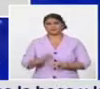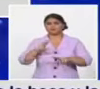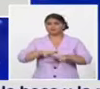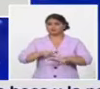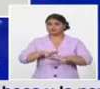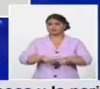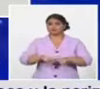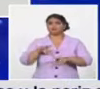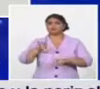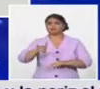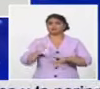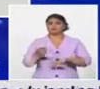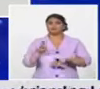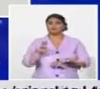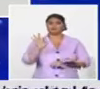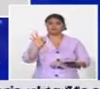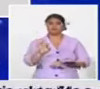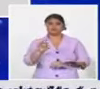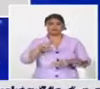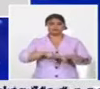7,8%, Holguín con el